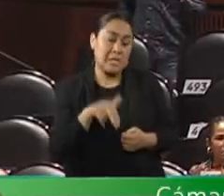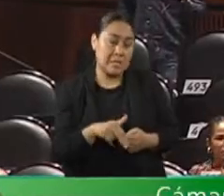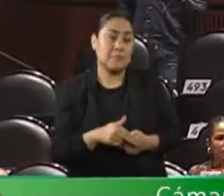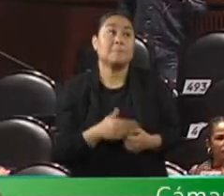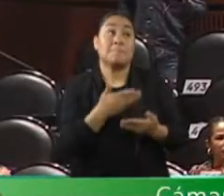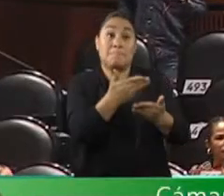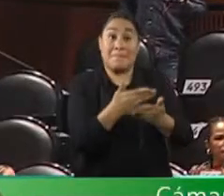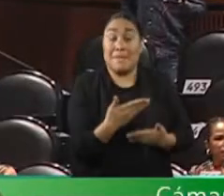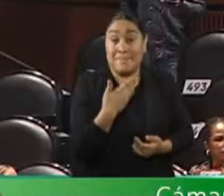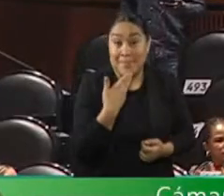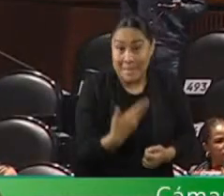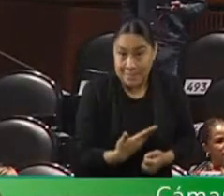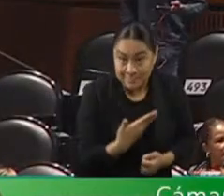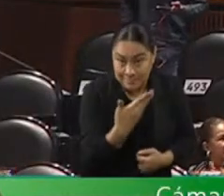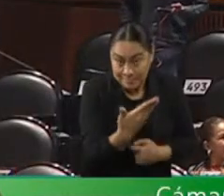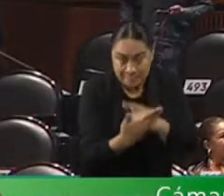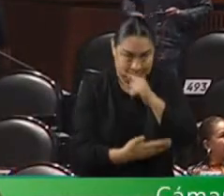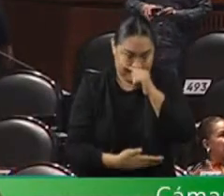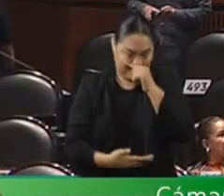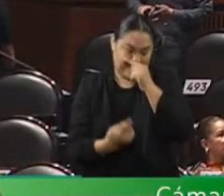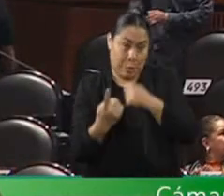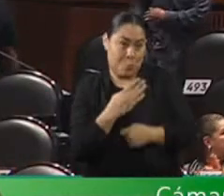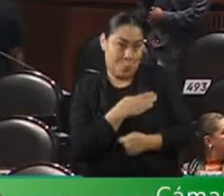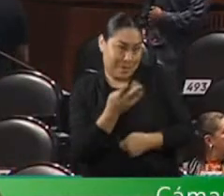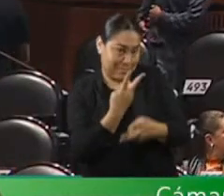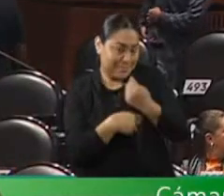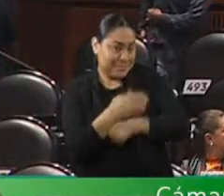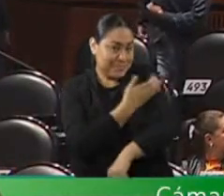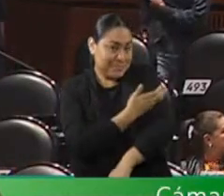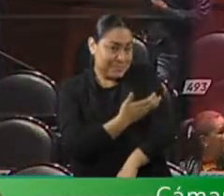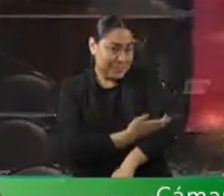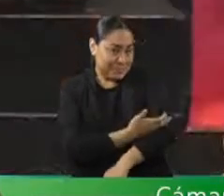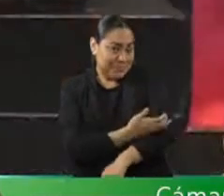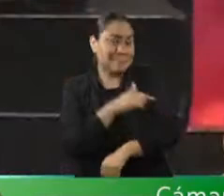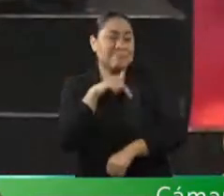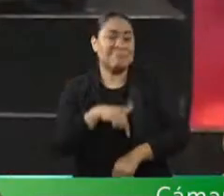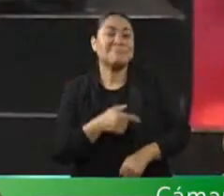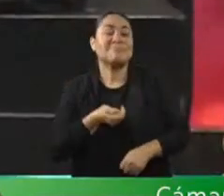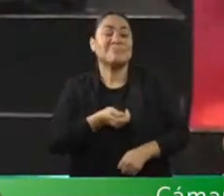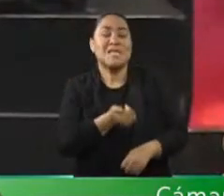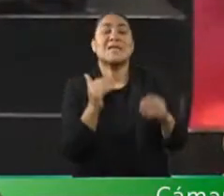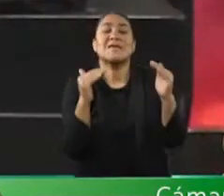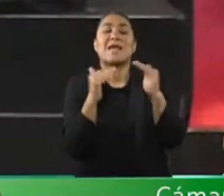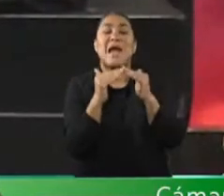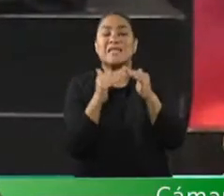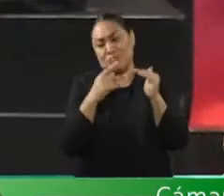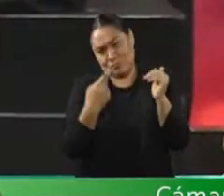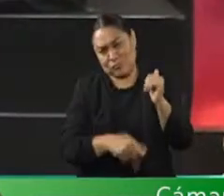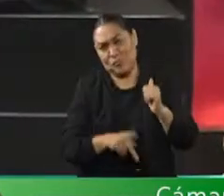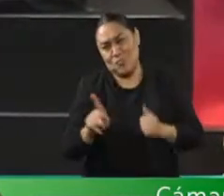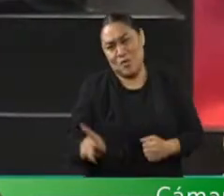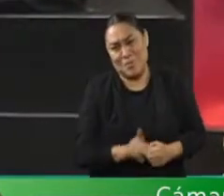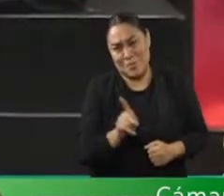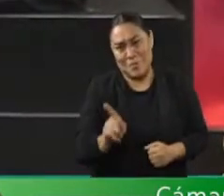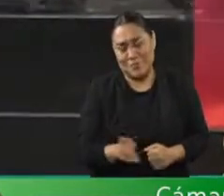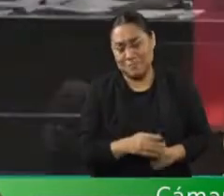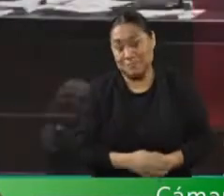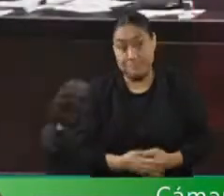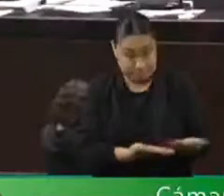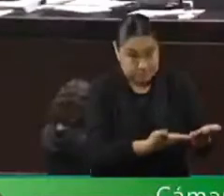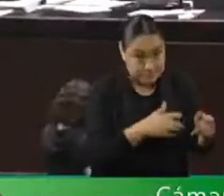ustedes bienvenidos qué bueno que nos acompañan en esta casa del pueblo Ahora sí orador